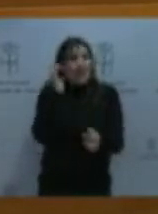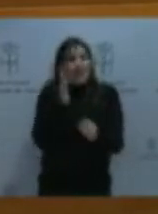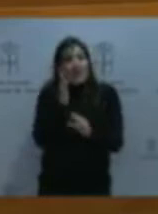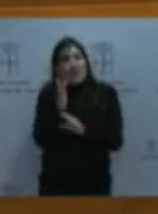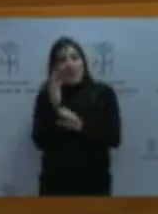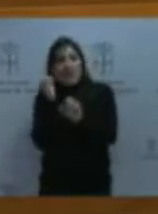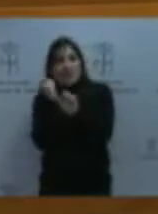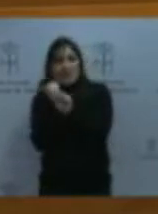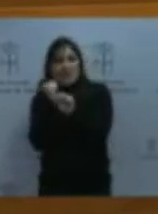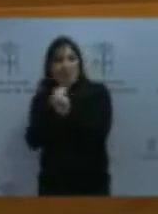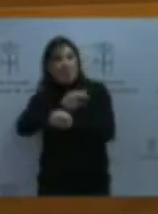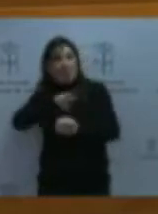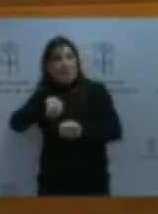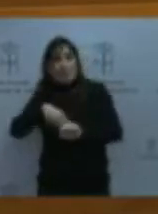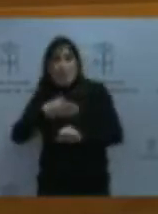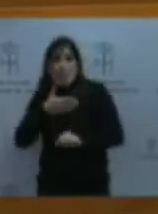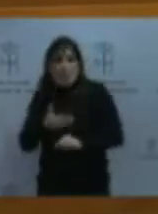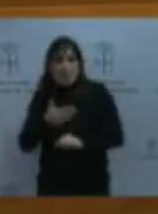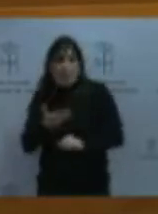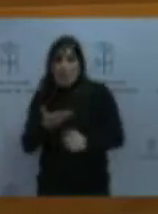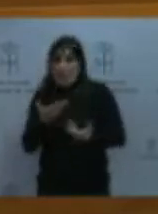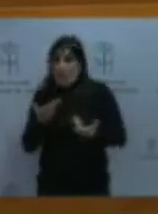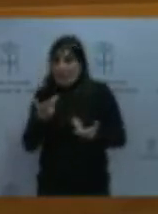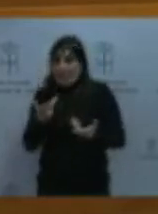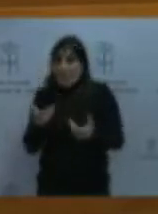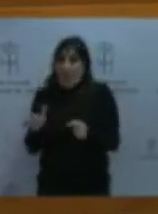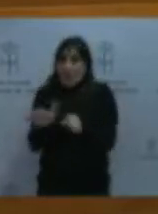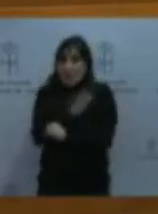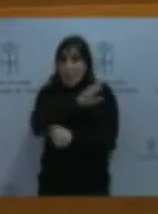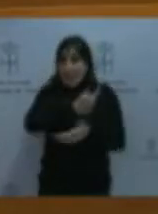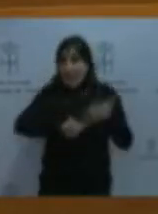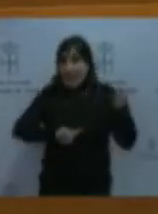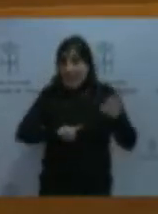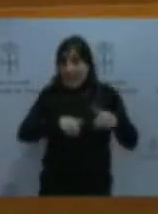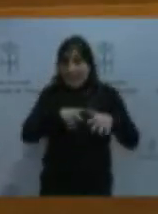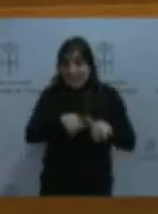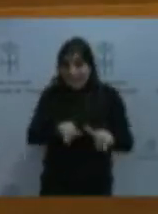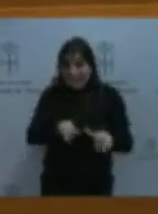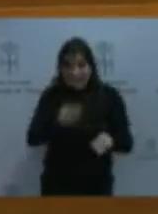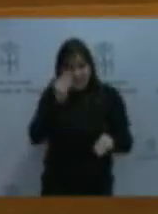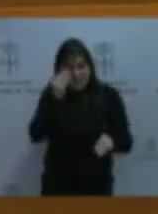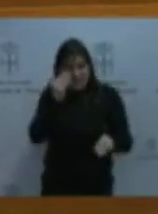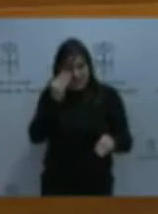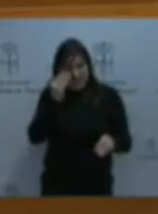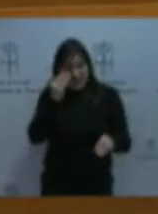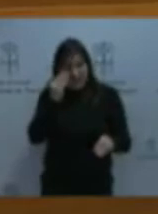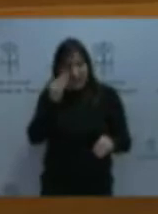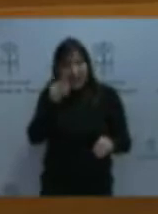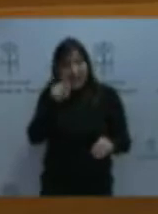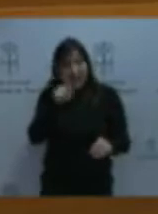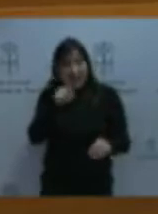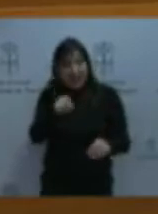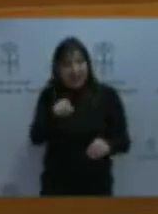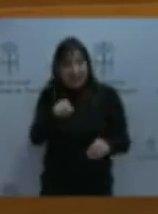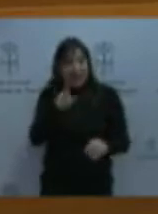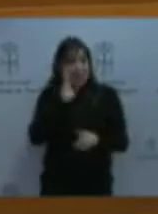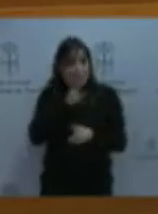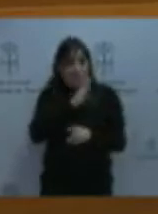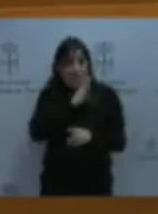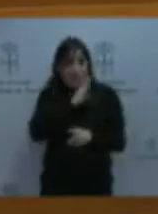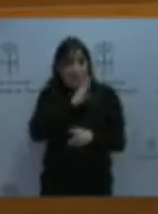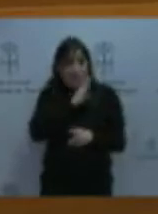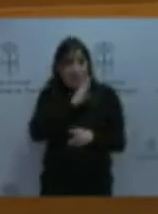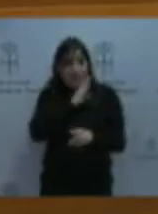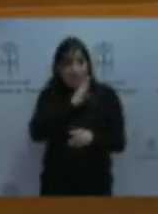ni para pagar el alquiler de la vivienda, ¿ustedes se han preguntado por qué esa madre decide no tener hijos